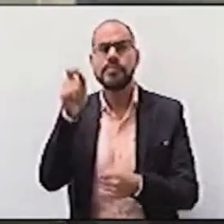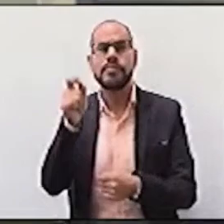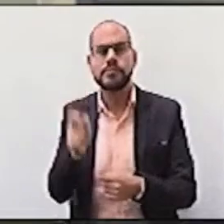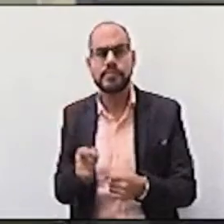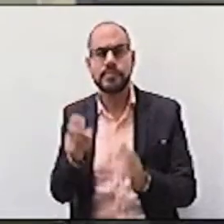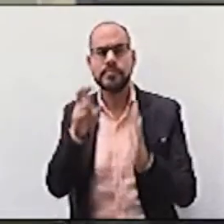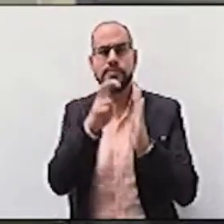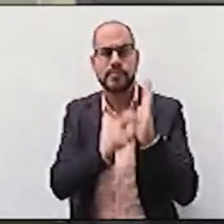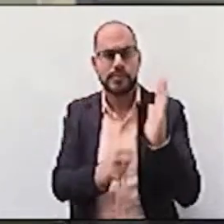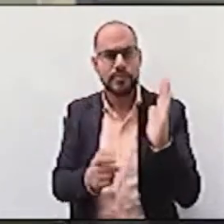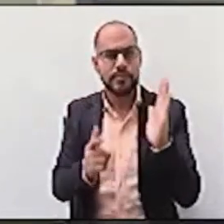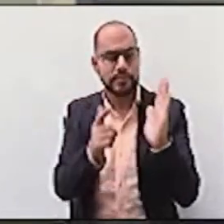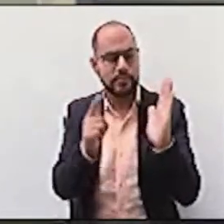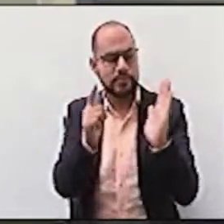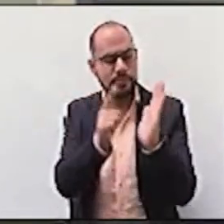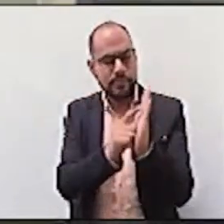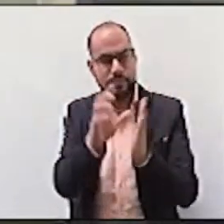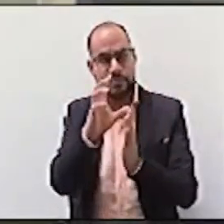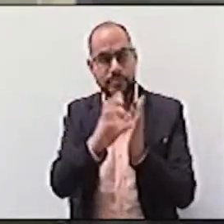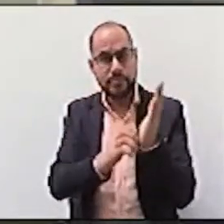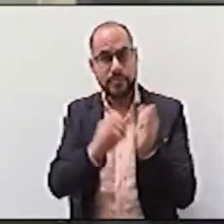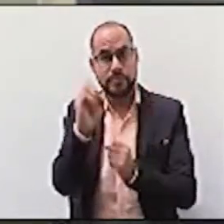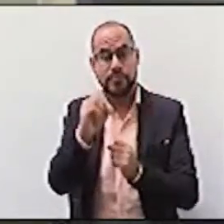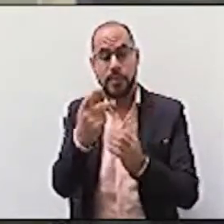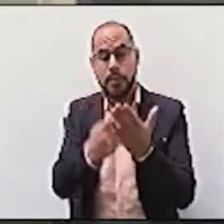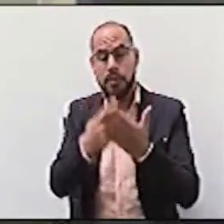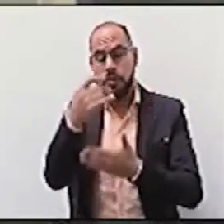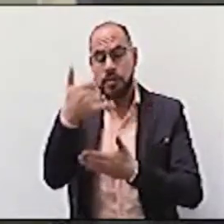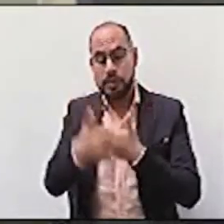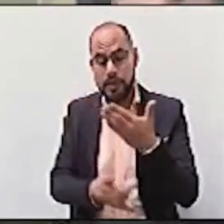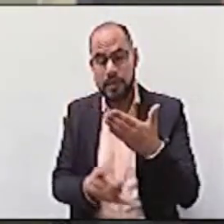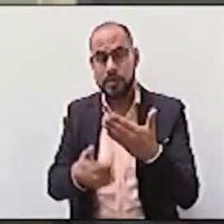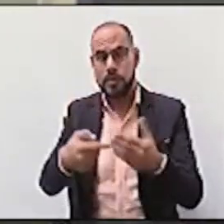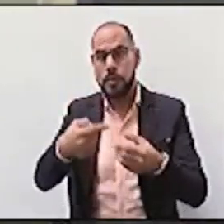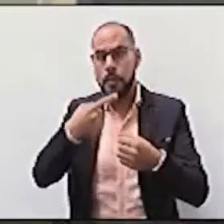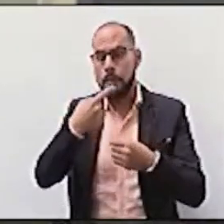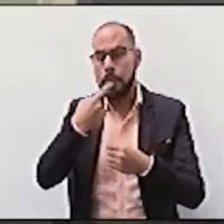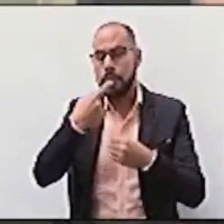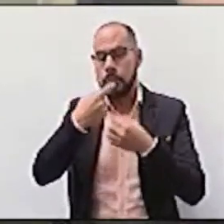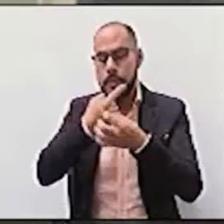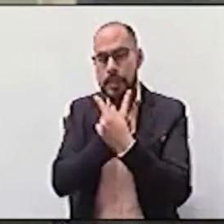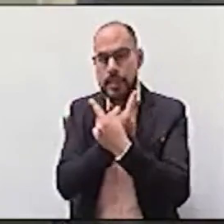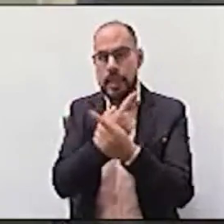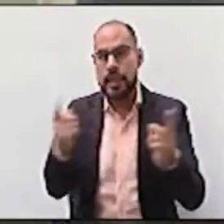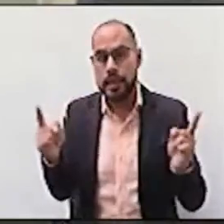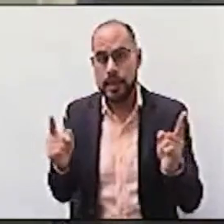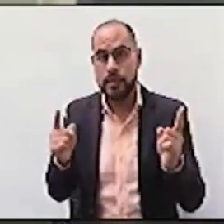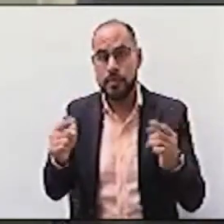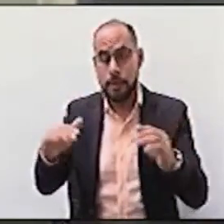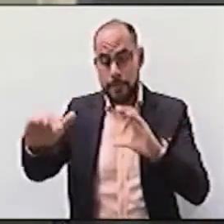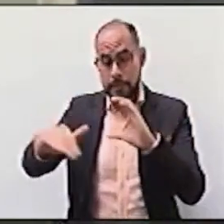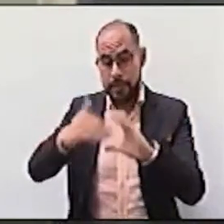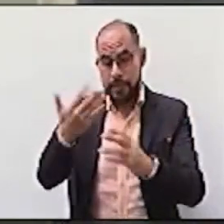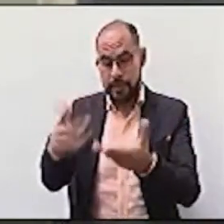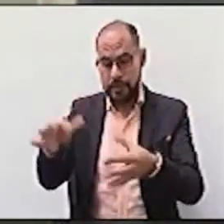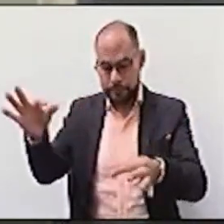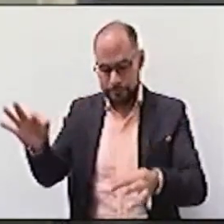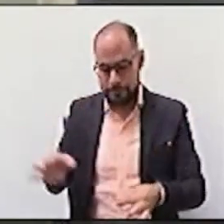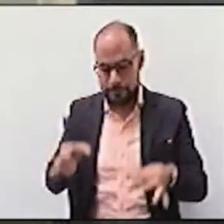consiste el proyecto de decreto que en forma de minuta han recibido ya en esta Cámara